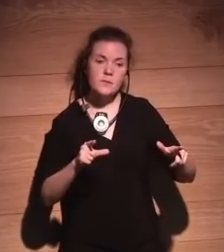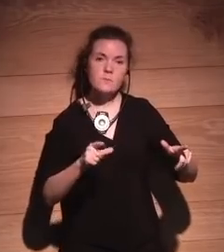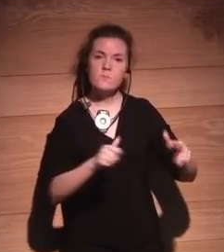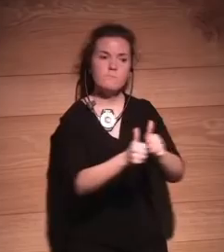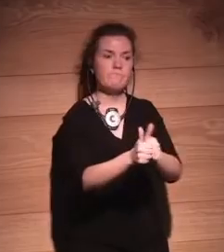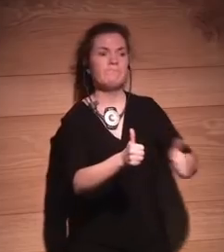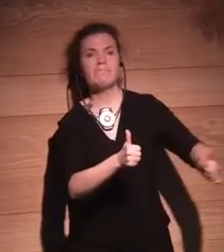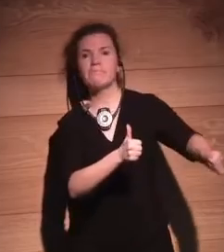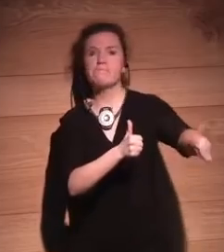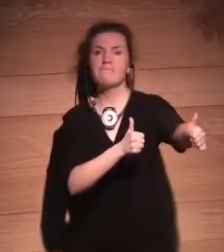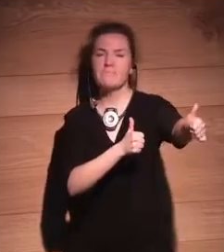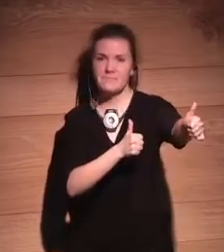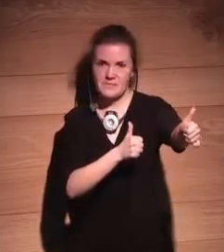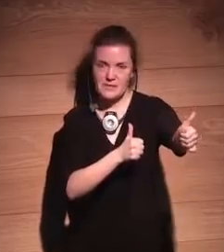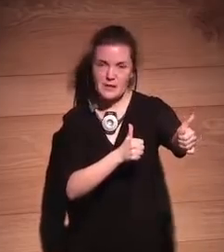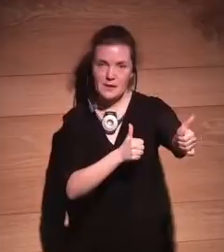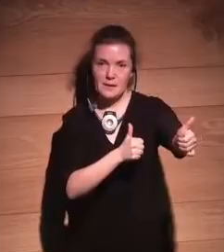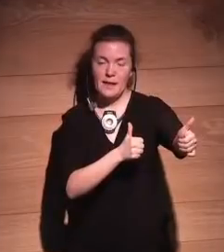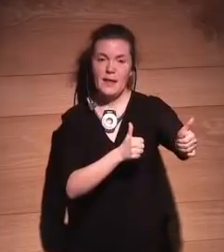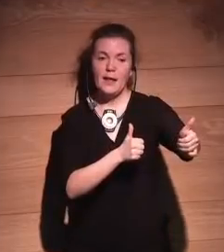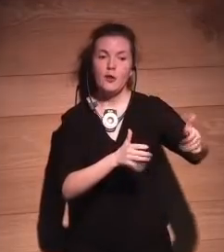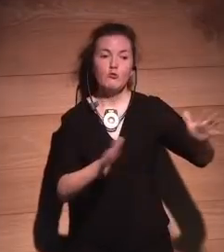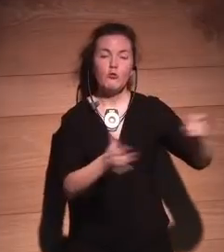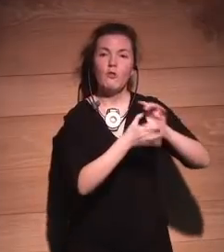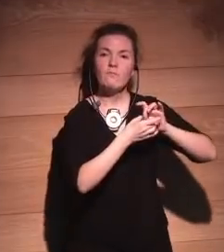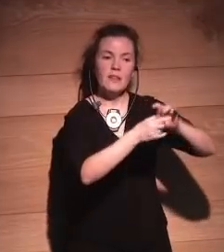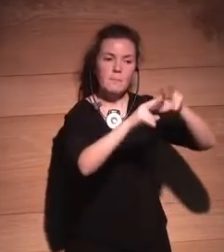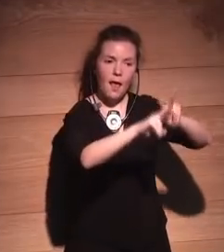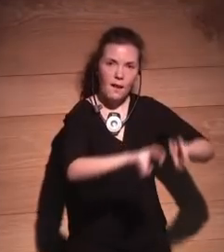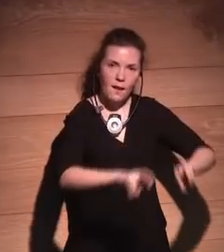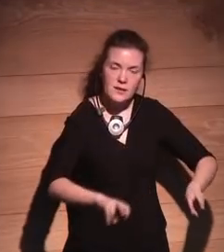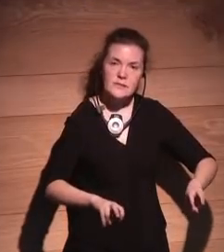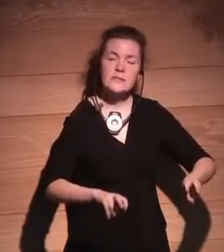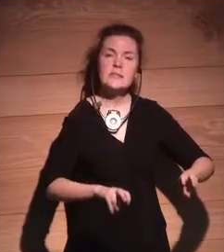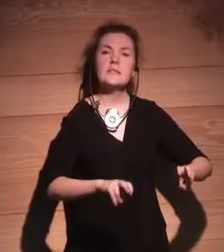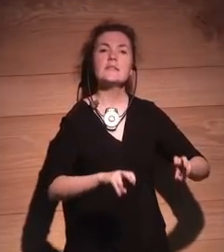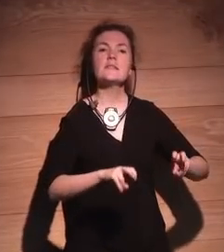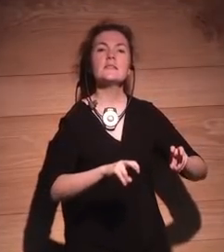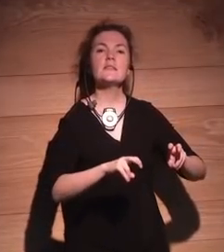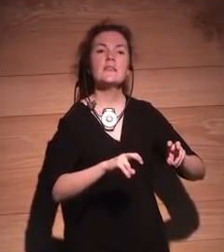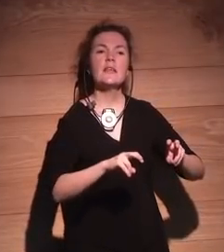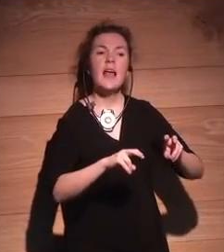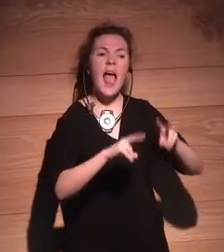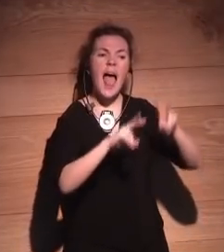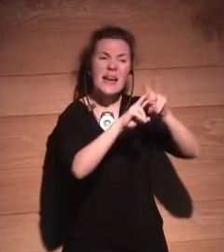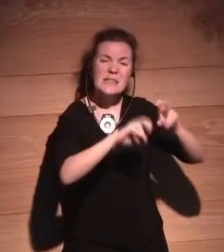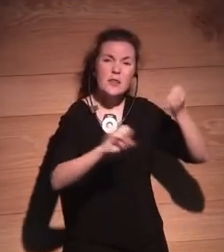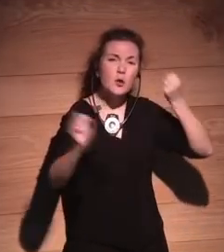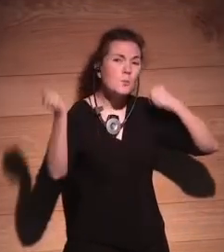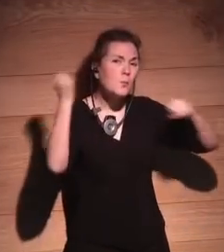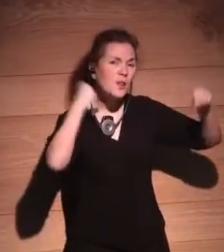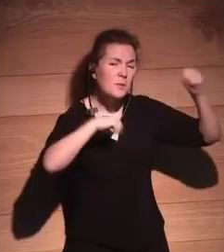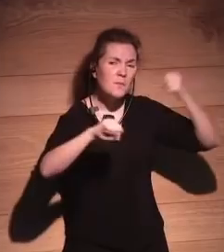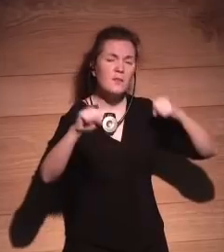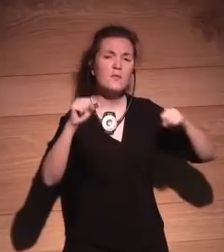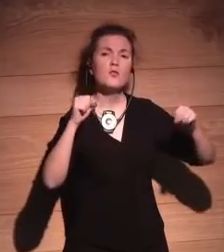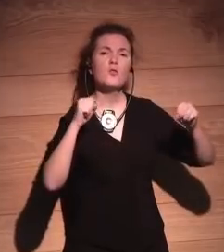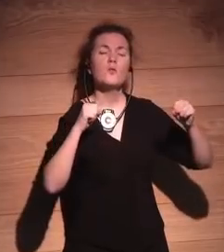muchísima delantera en todo lo que tiene que ver con el análisis, con el análisis del comportamiento,